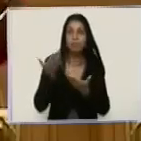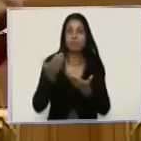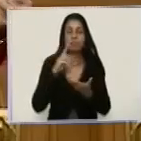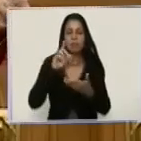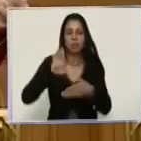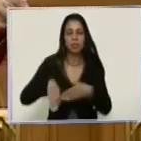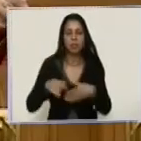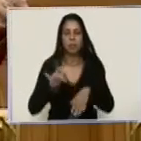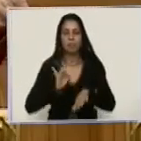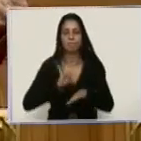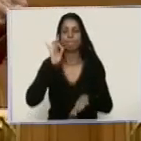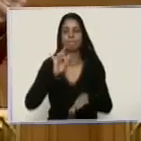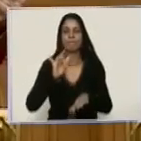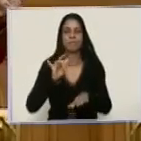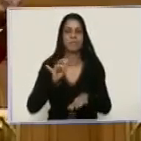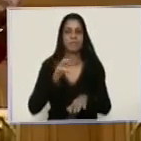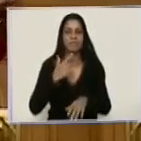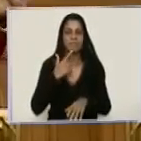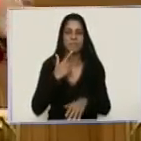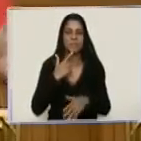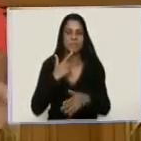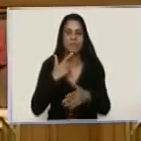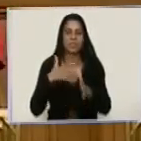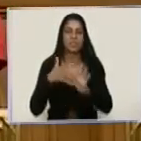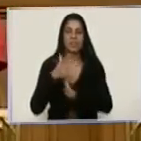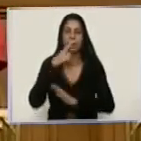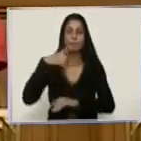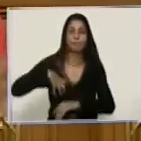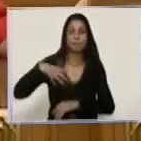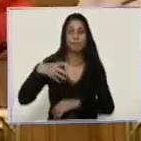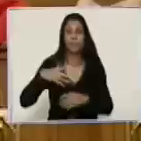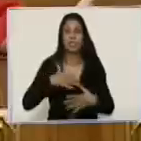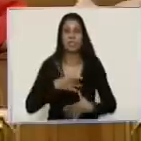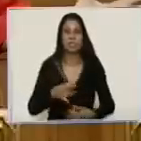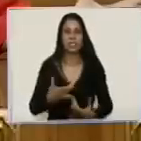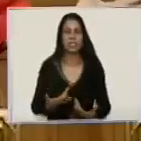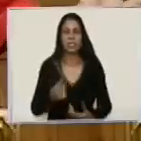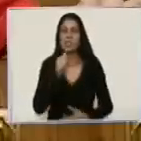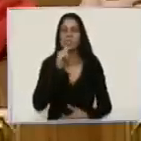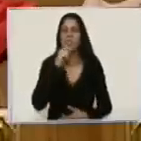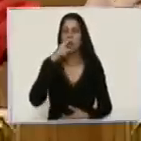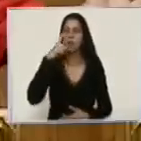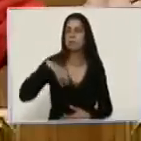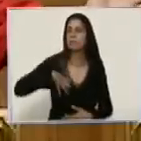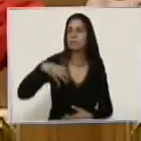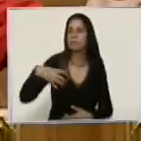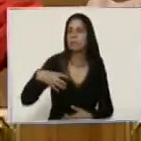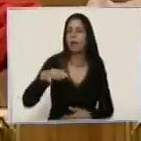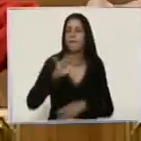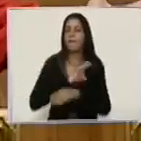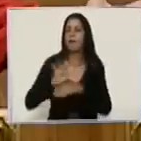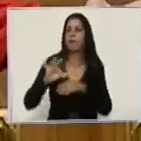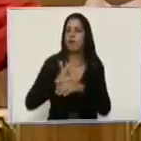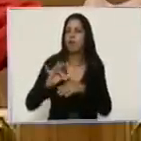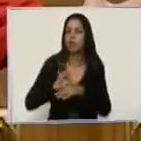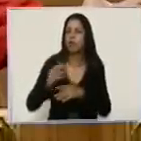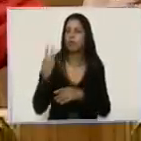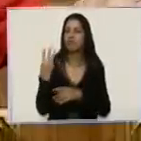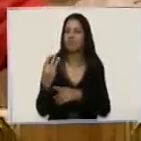los intereses de la oligarquía mundial. ¿Quién es esa oligarquía? Fondo Vanguard. ¿Y quién es Fondo